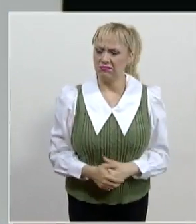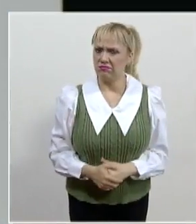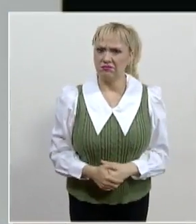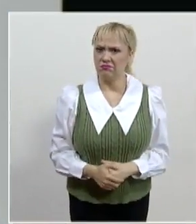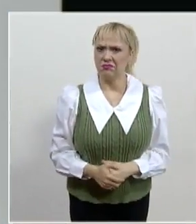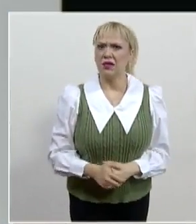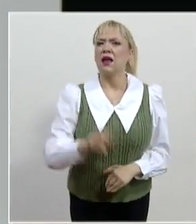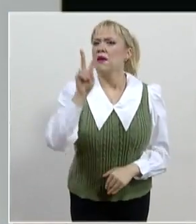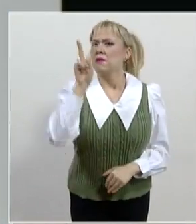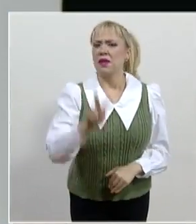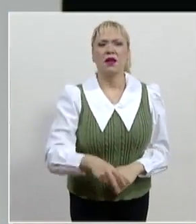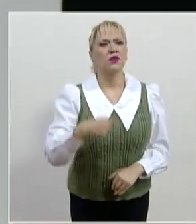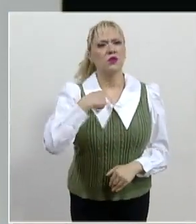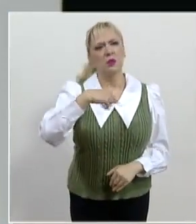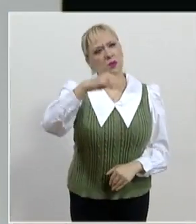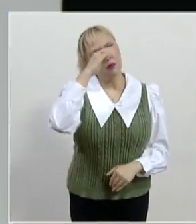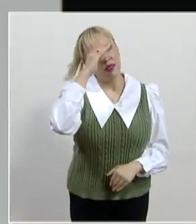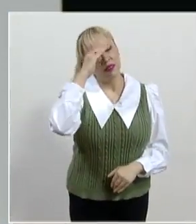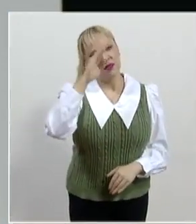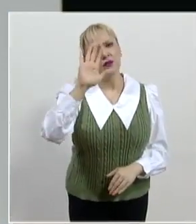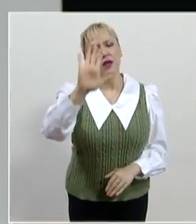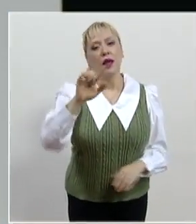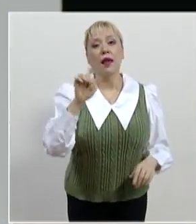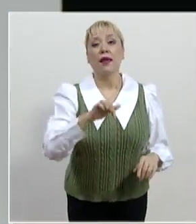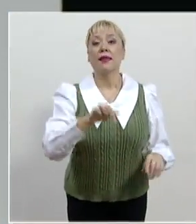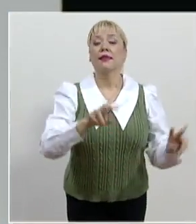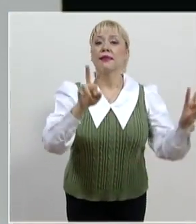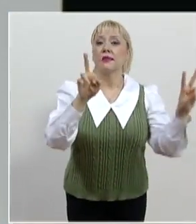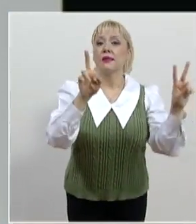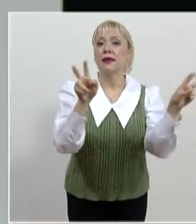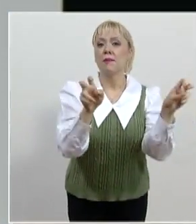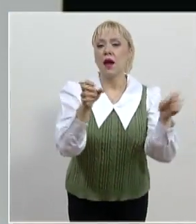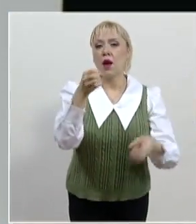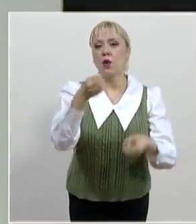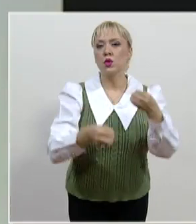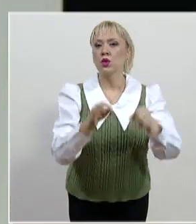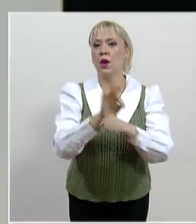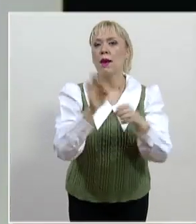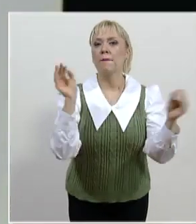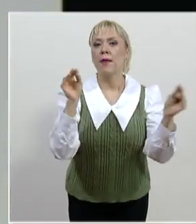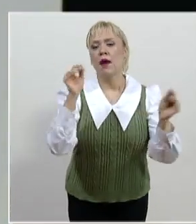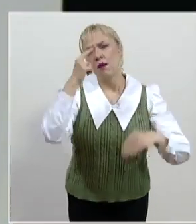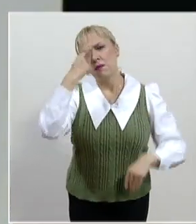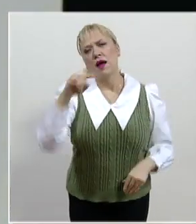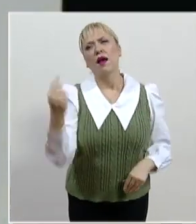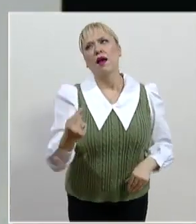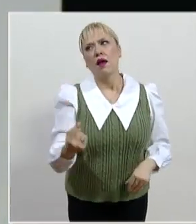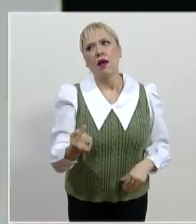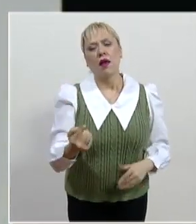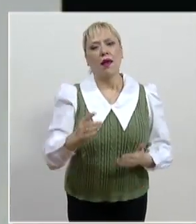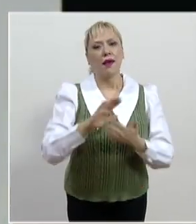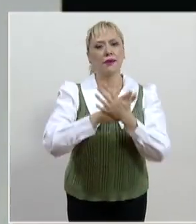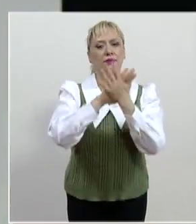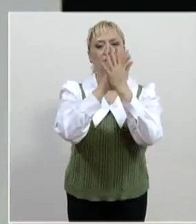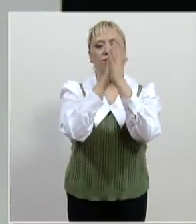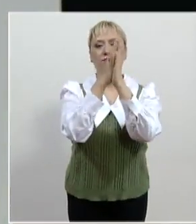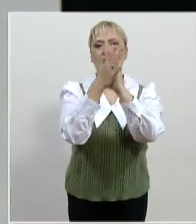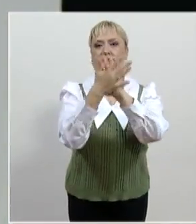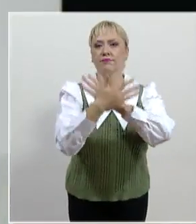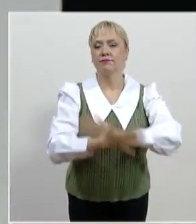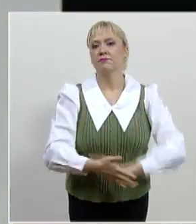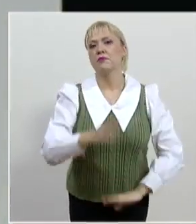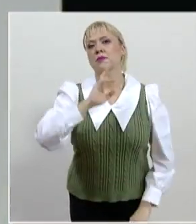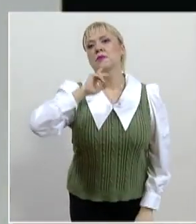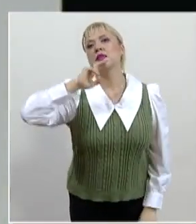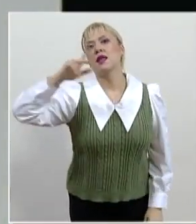Sobre todo, yo diría con la materia del juicio de amparo para hacer esta transición de mejor